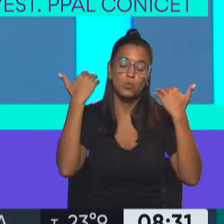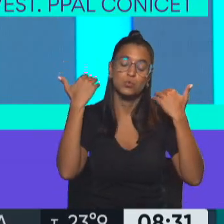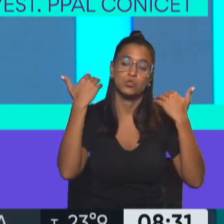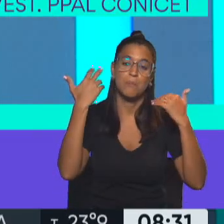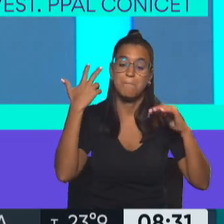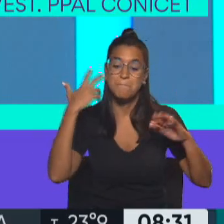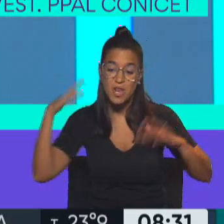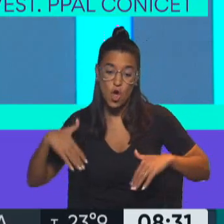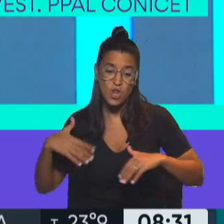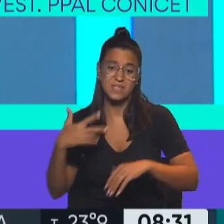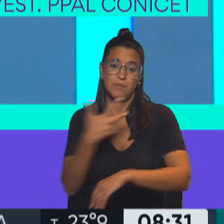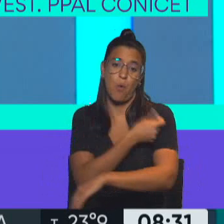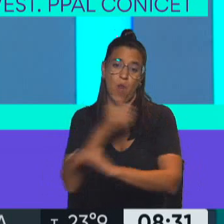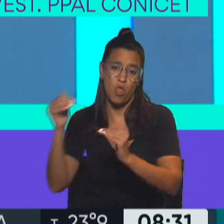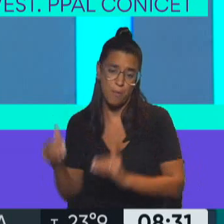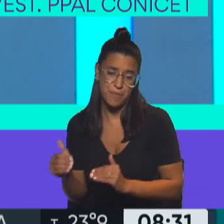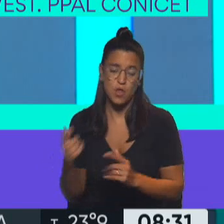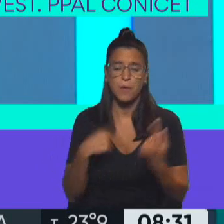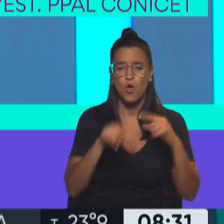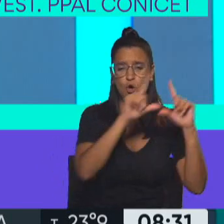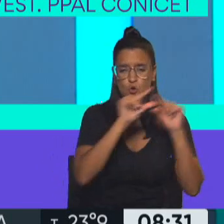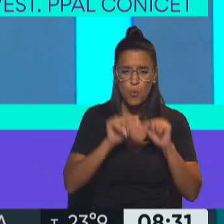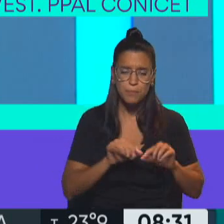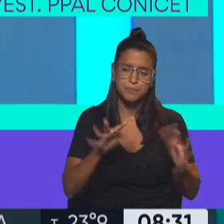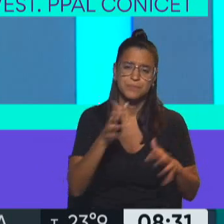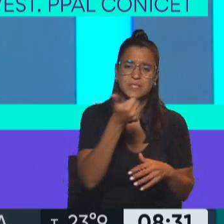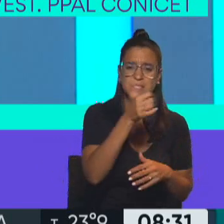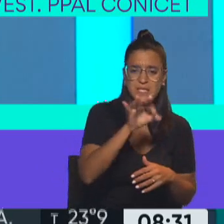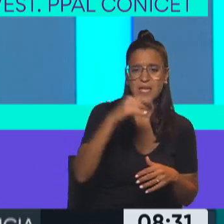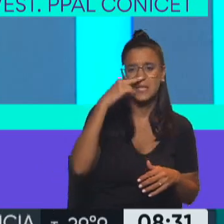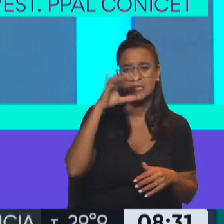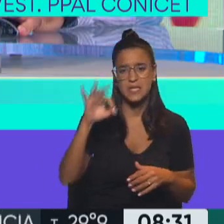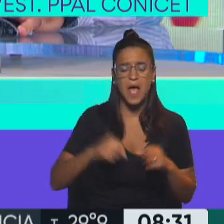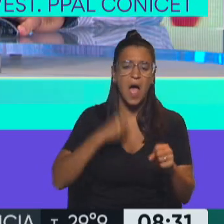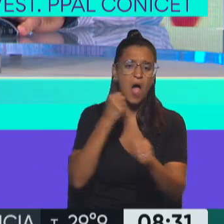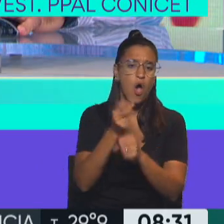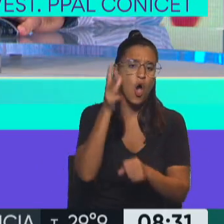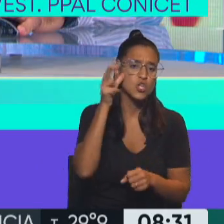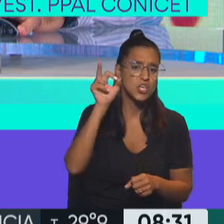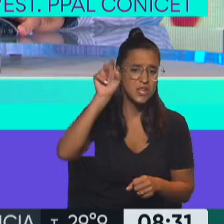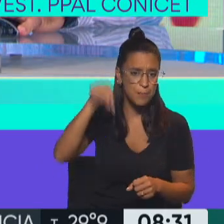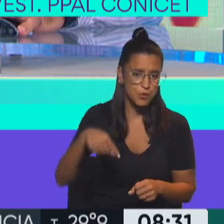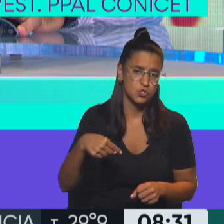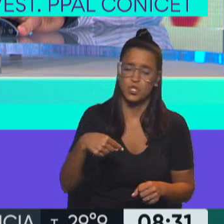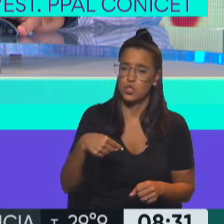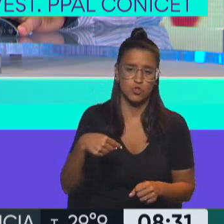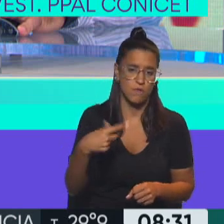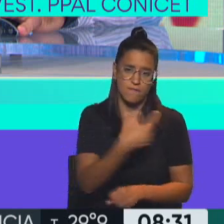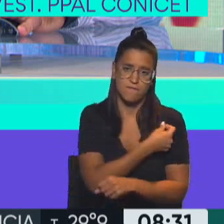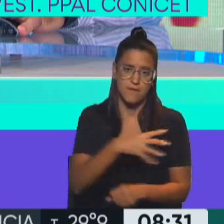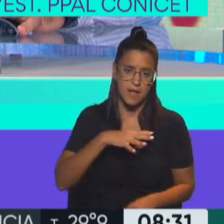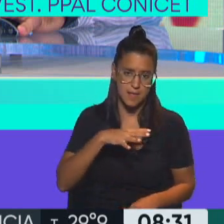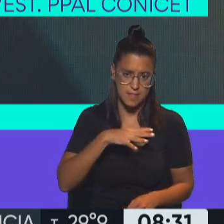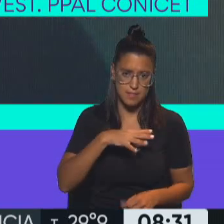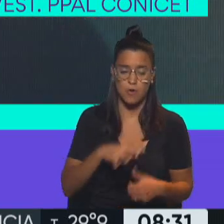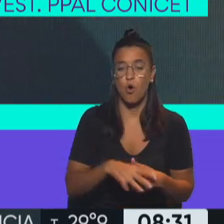general los números están reflejando que un 60, 70 y hasta 80% no están vacunados. O con